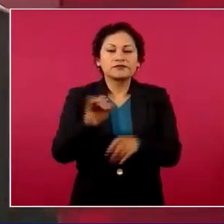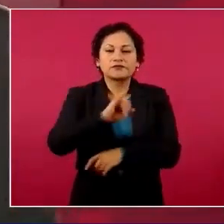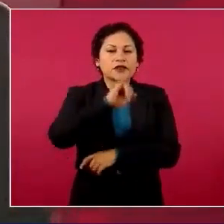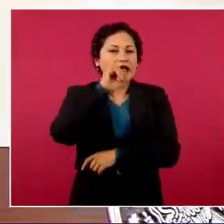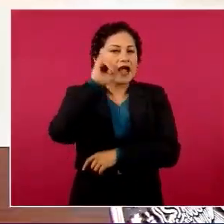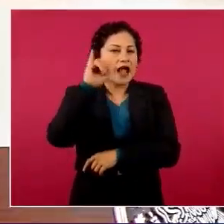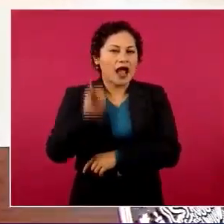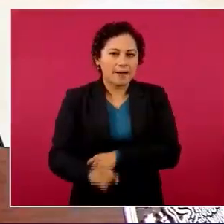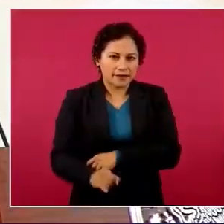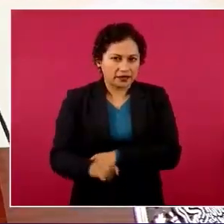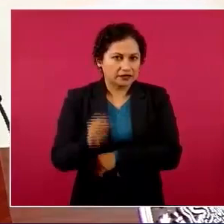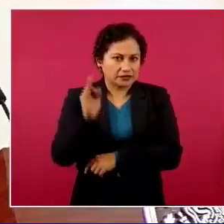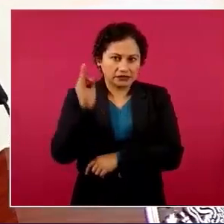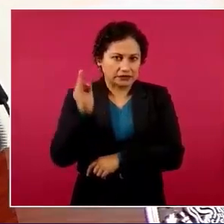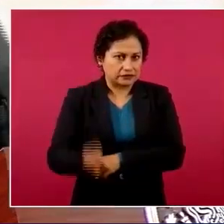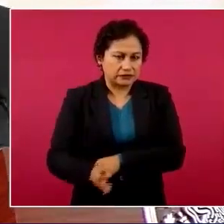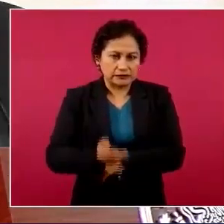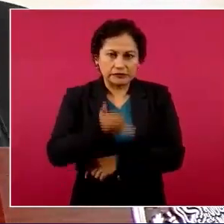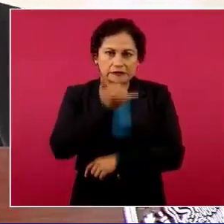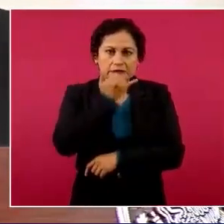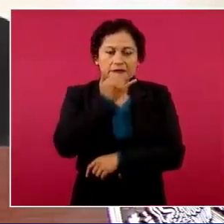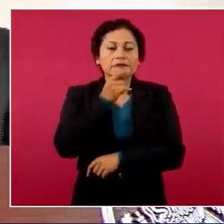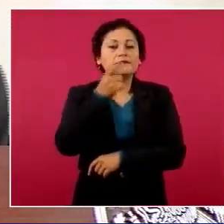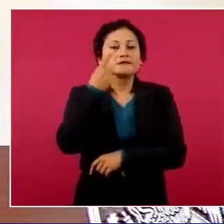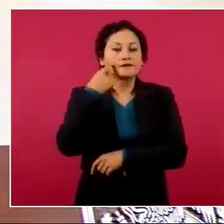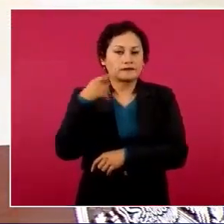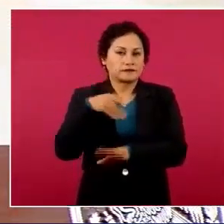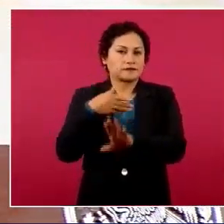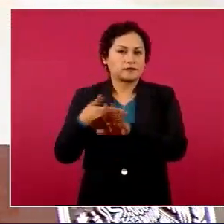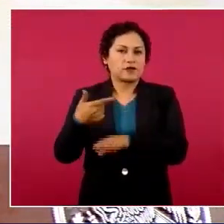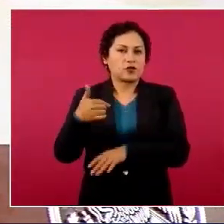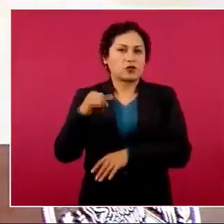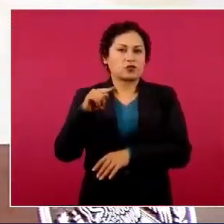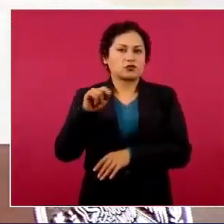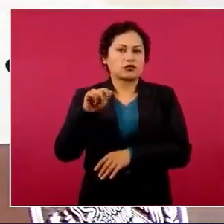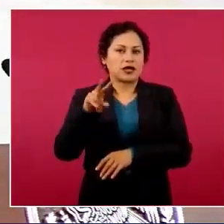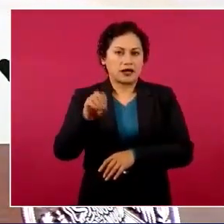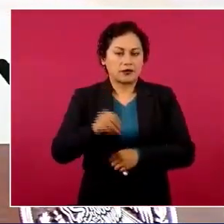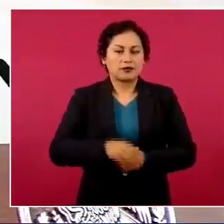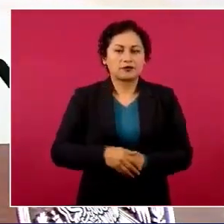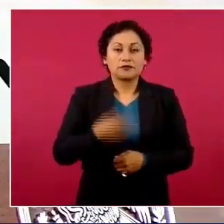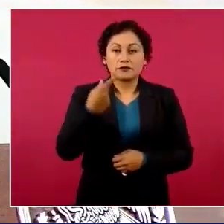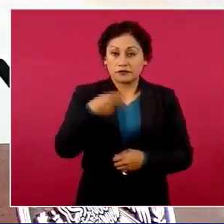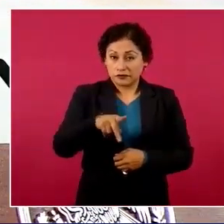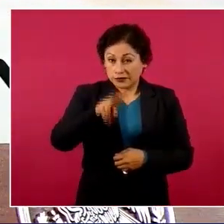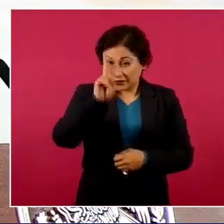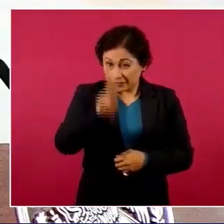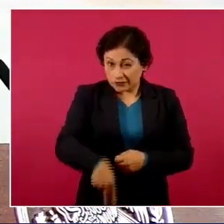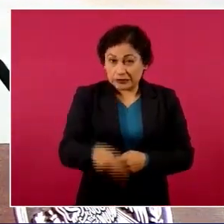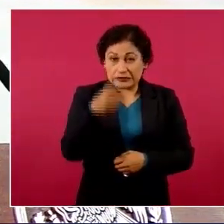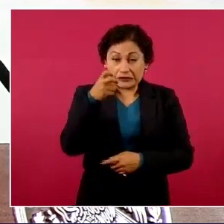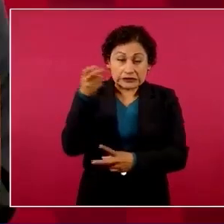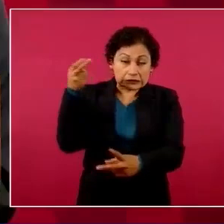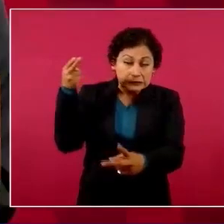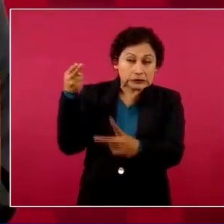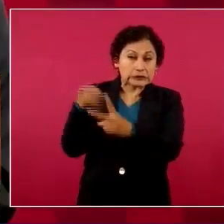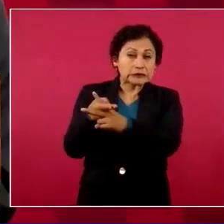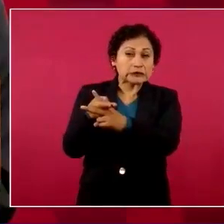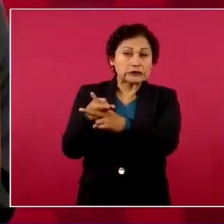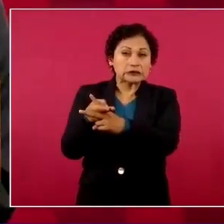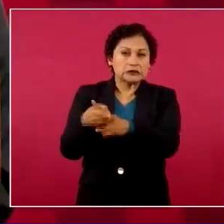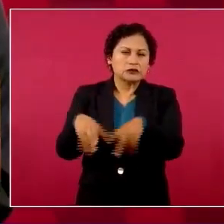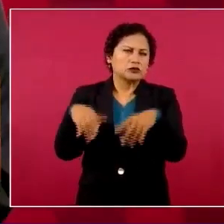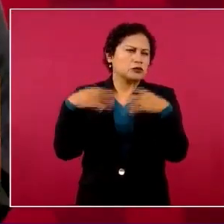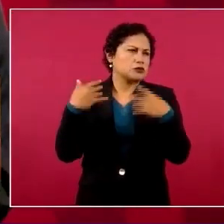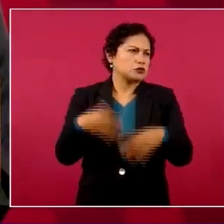a Gustavo. Por eso fue uno de los asesinatos más